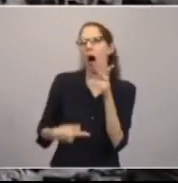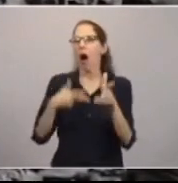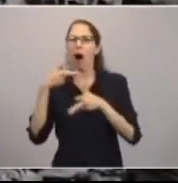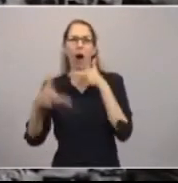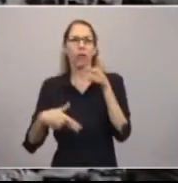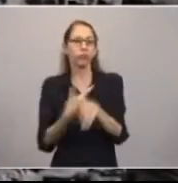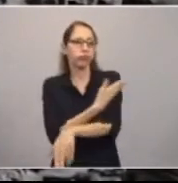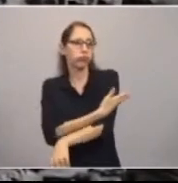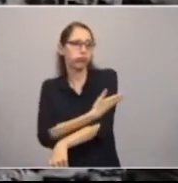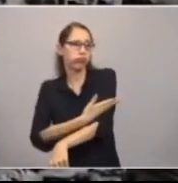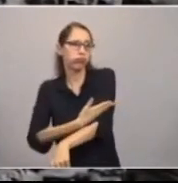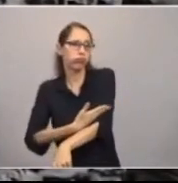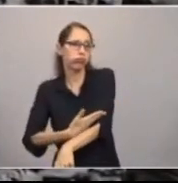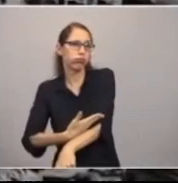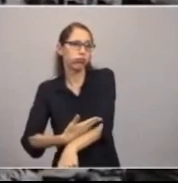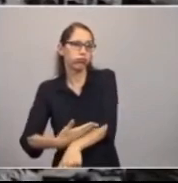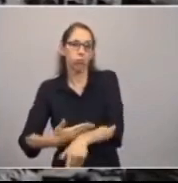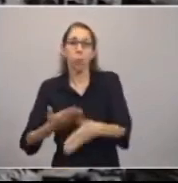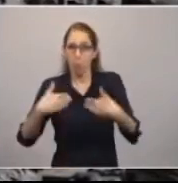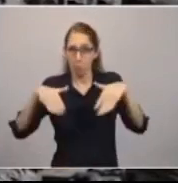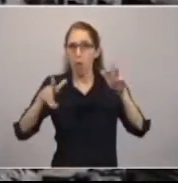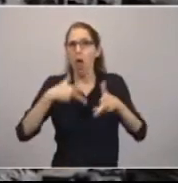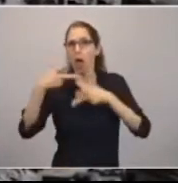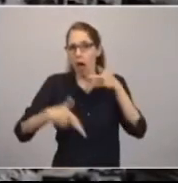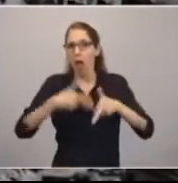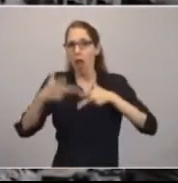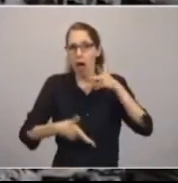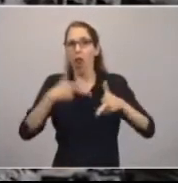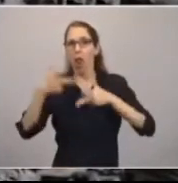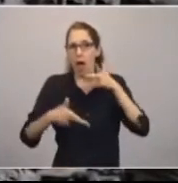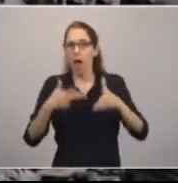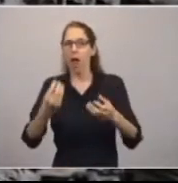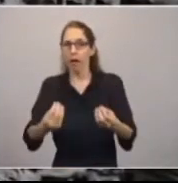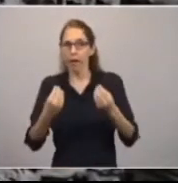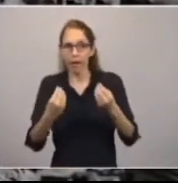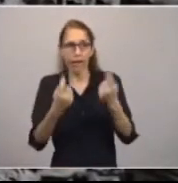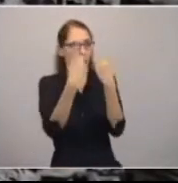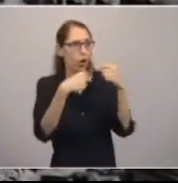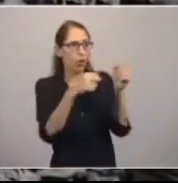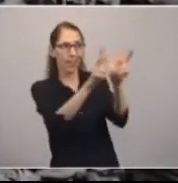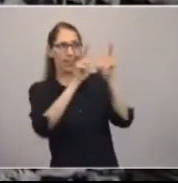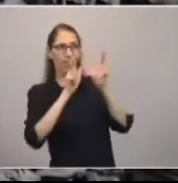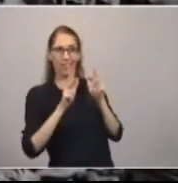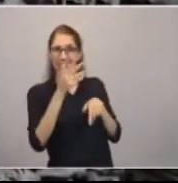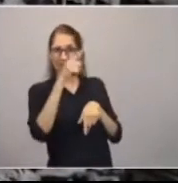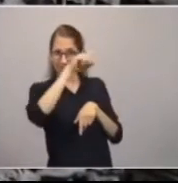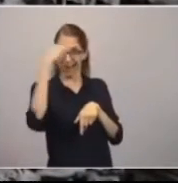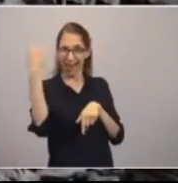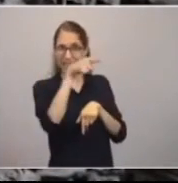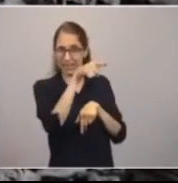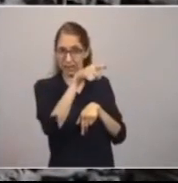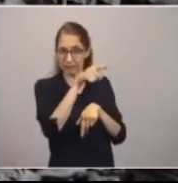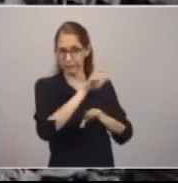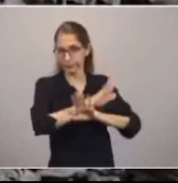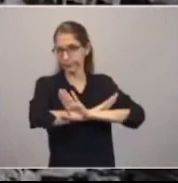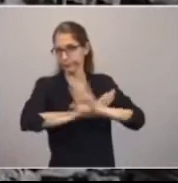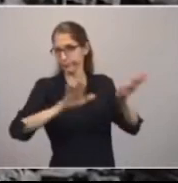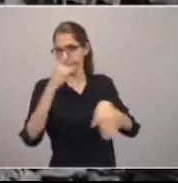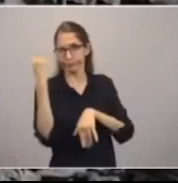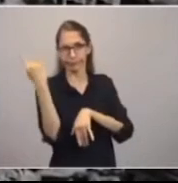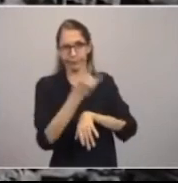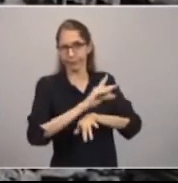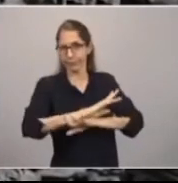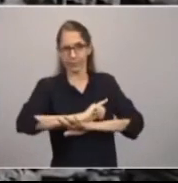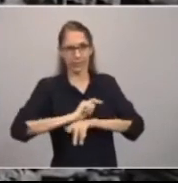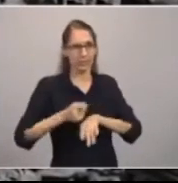esto que nos dicen a escala nacional es una estafa. El sector privado es importantísimo, crucial. La